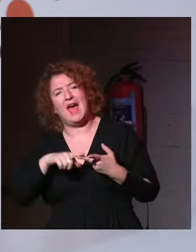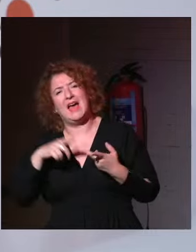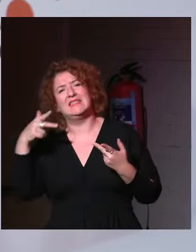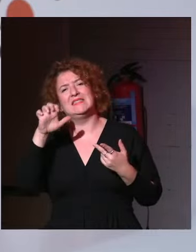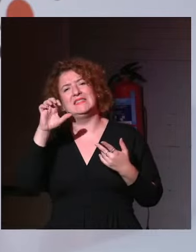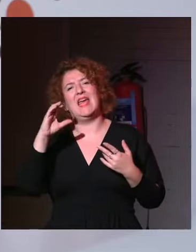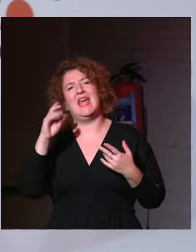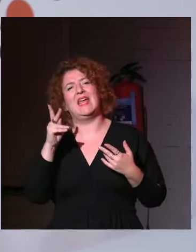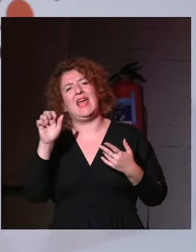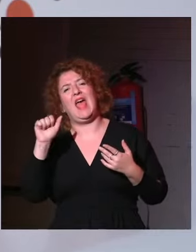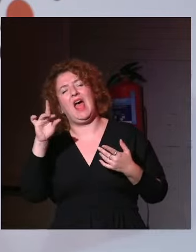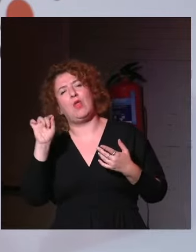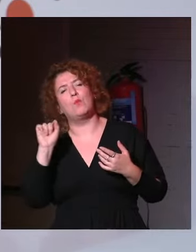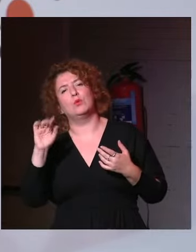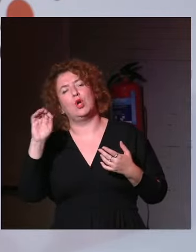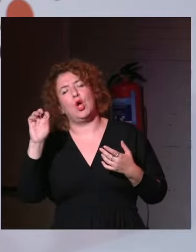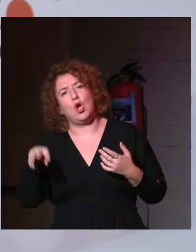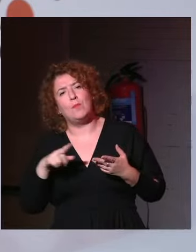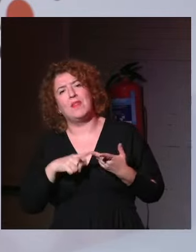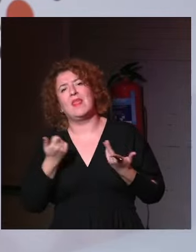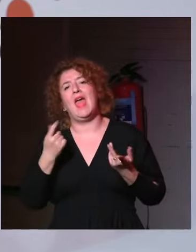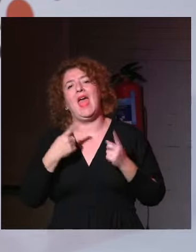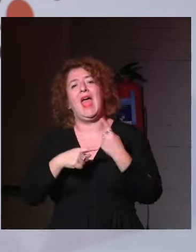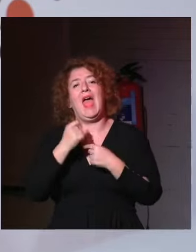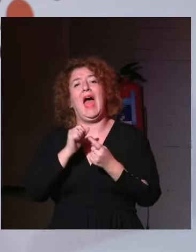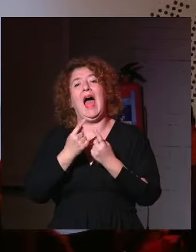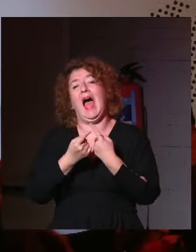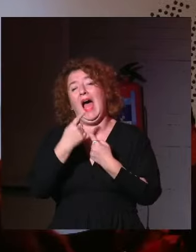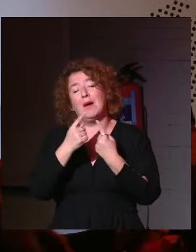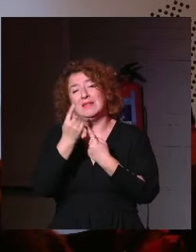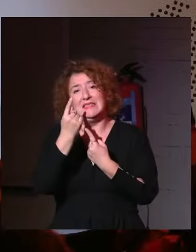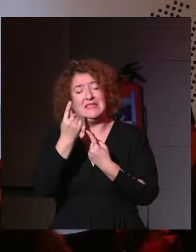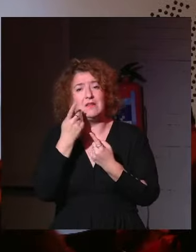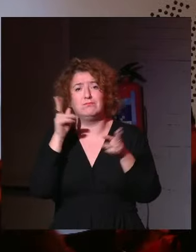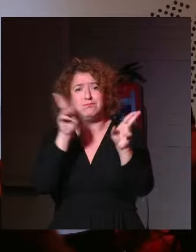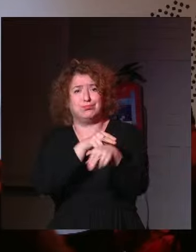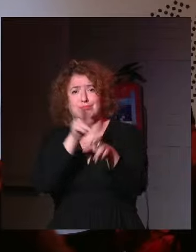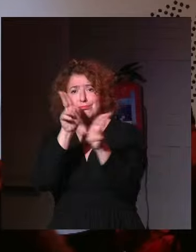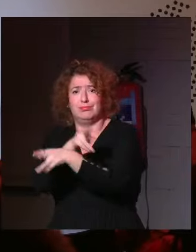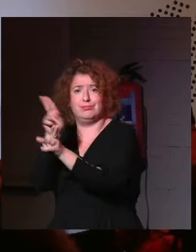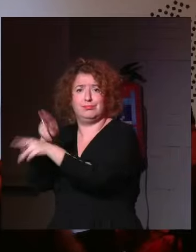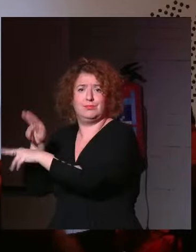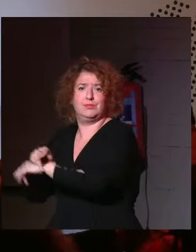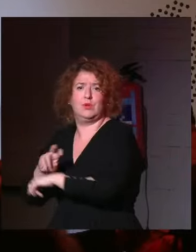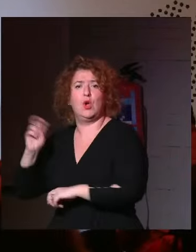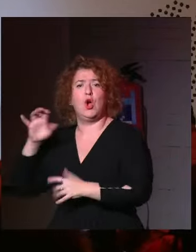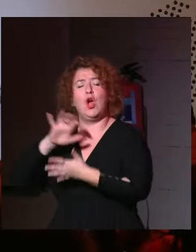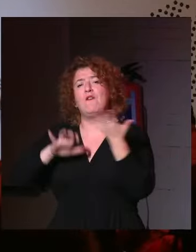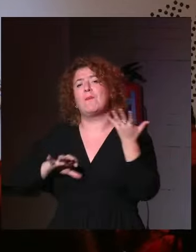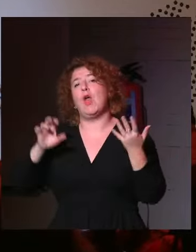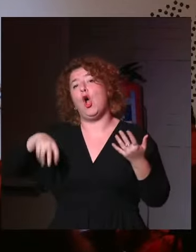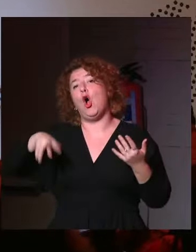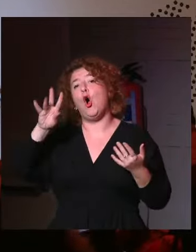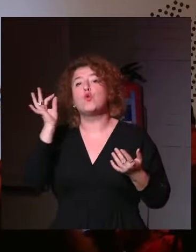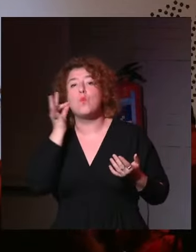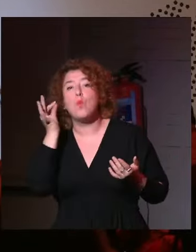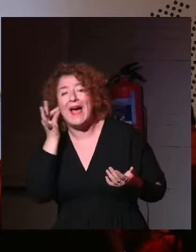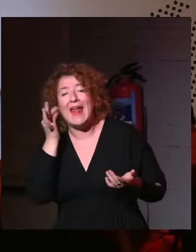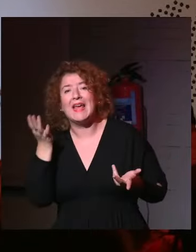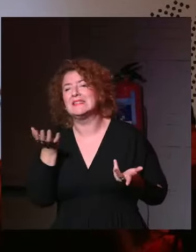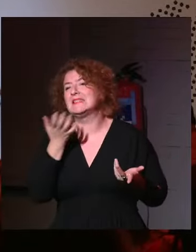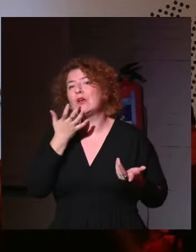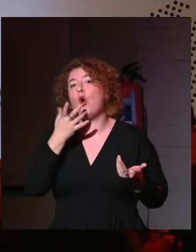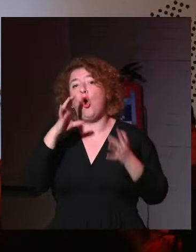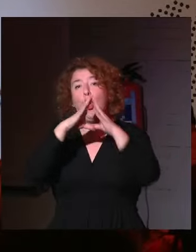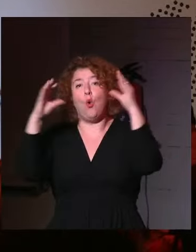verificación de amnistía que se llam muteados y además con el respaldo de otros informes de Ono mujeres y de la de la